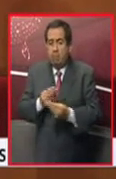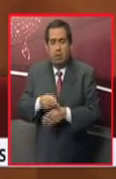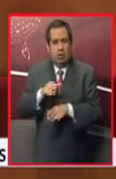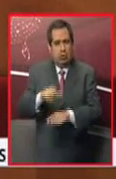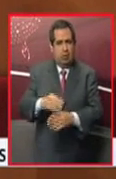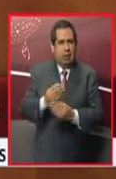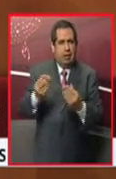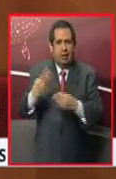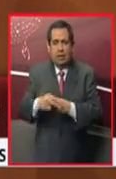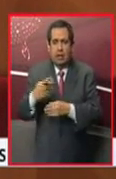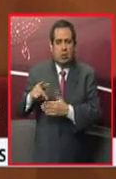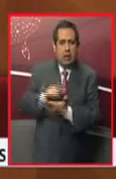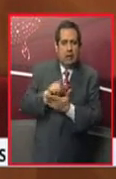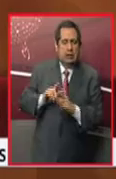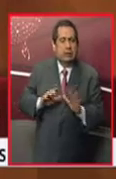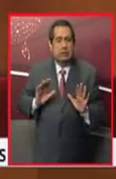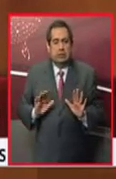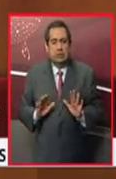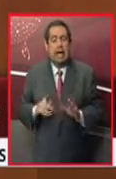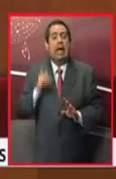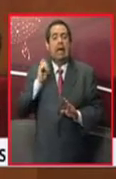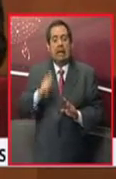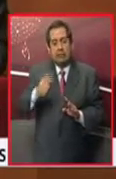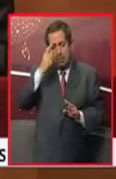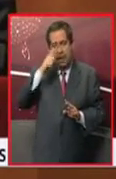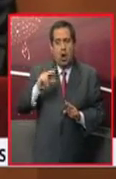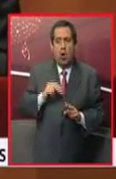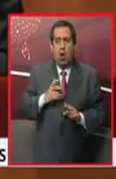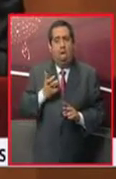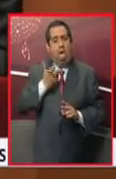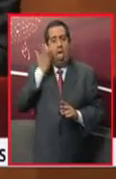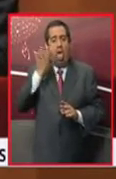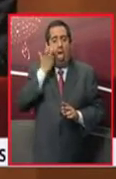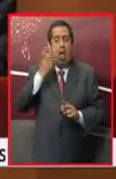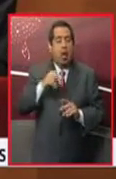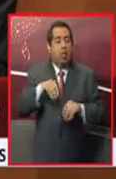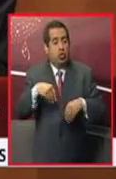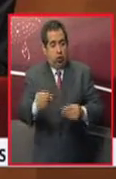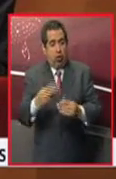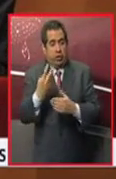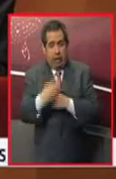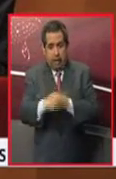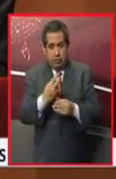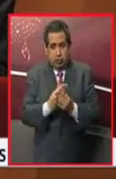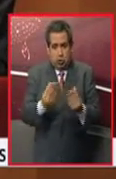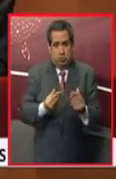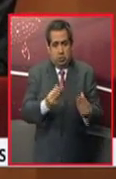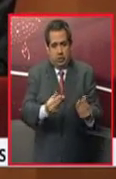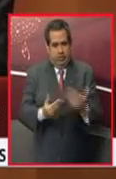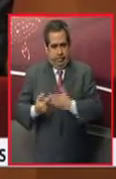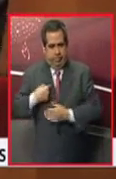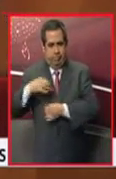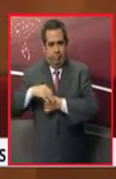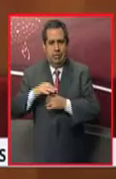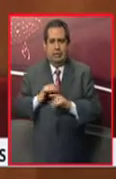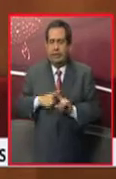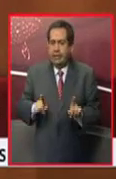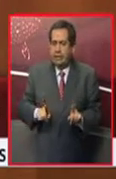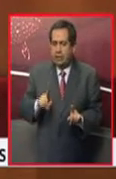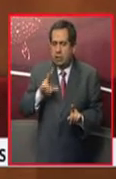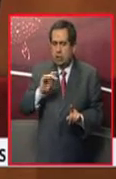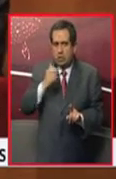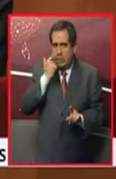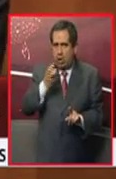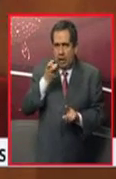sus respectivas leyes. Lo que se quiere evitar es que se haga un lucro político excesivo, distinto a lo que tiene que